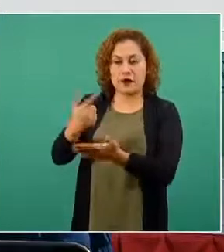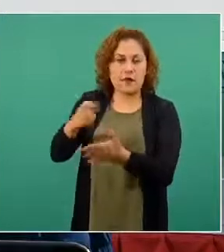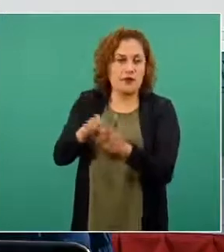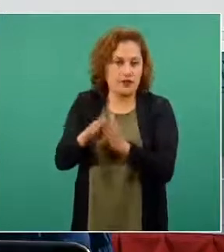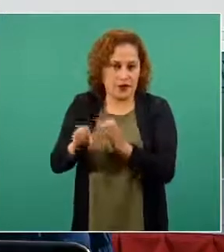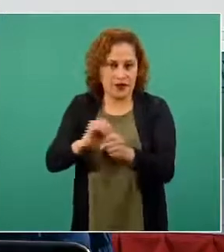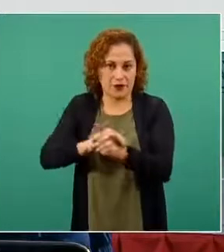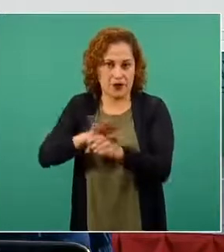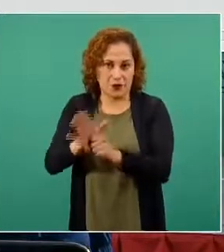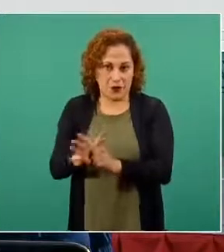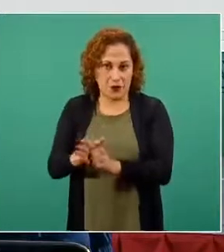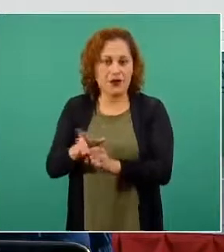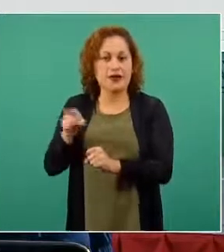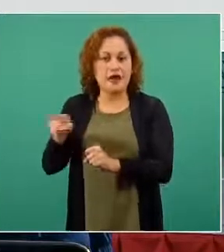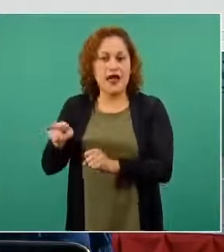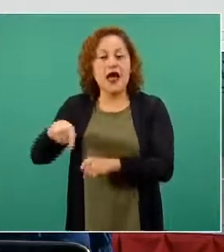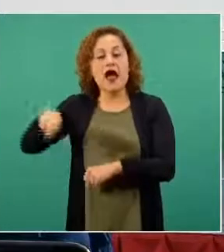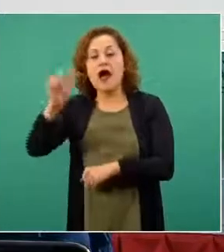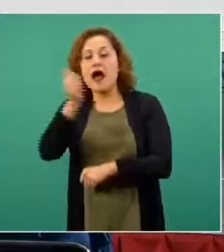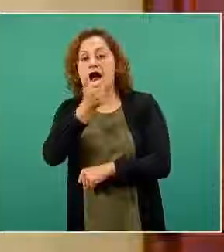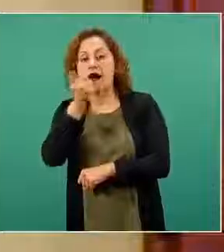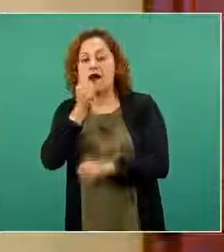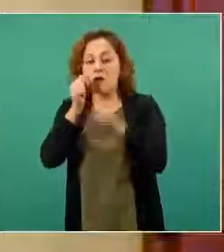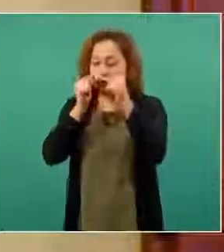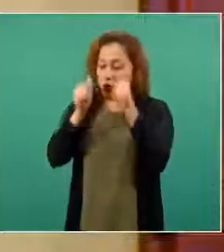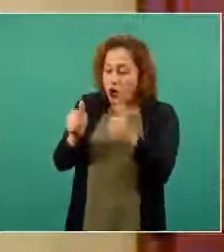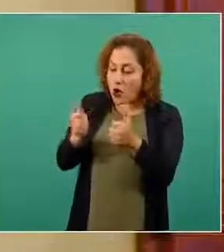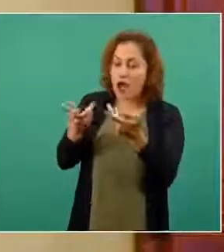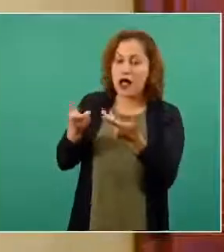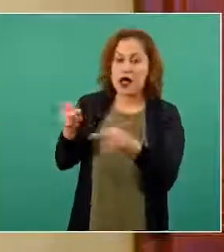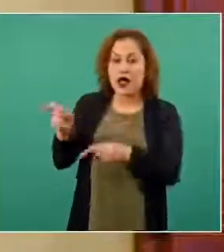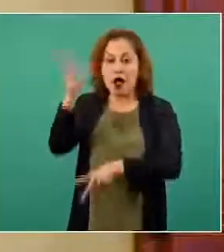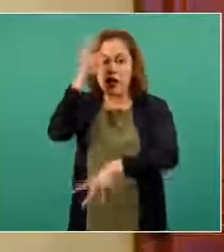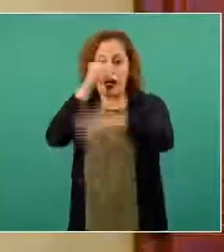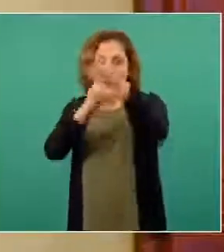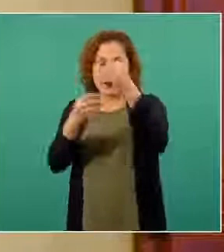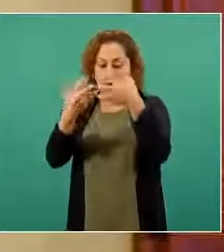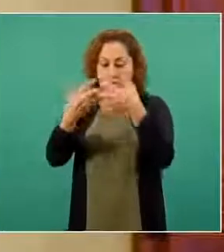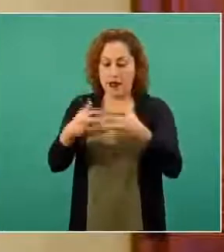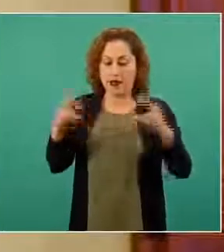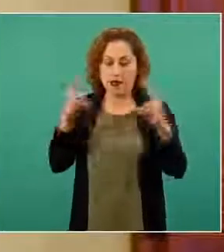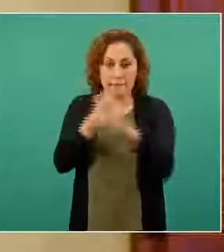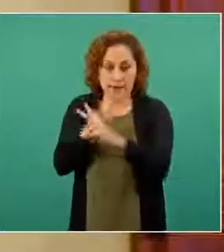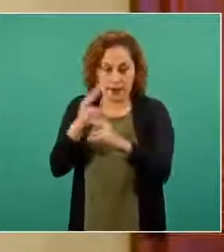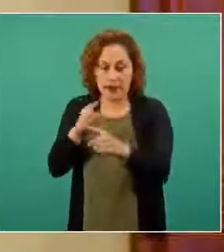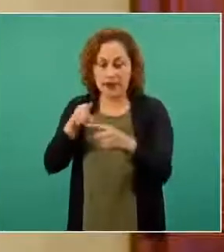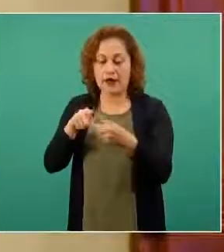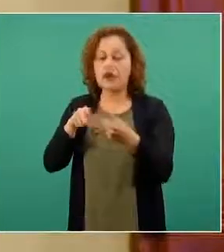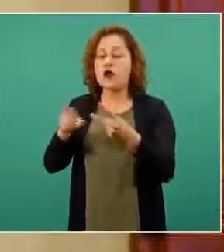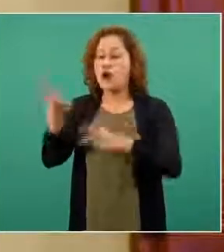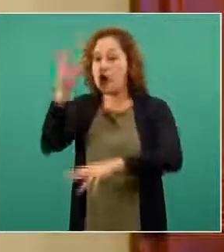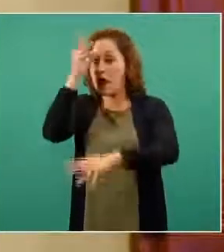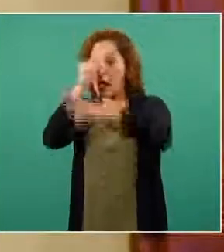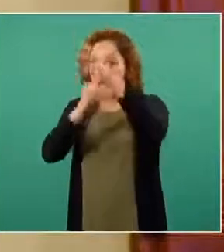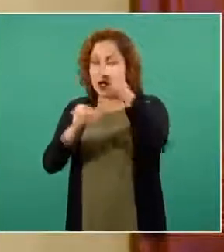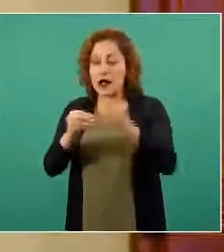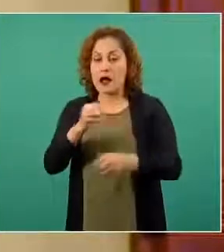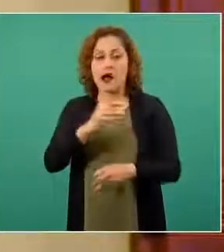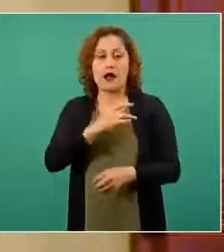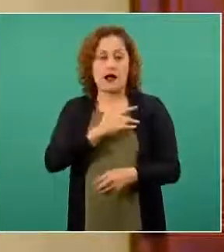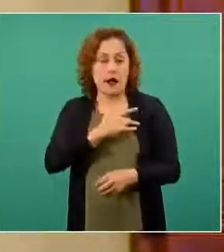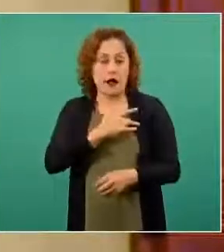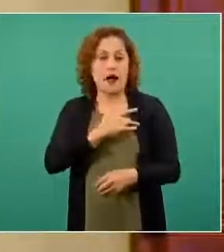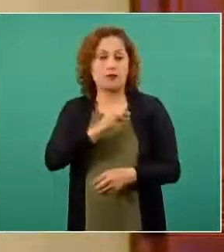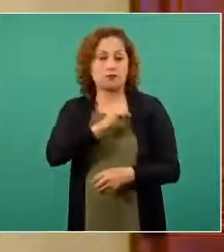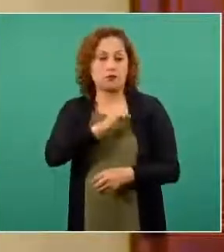permitió que ellos pudieran entrenarse en el manejo del ventilador, en el manejo de las variables cardíacas que pueden